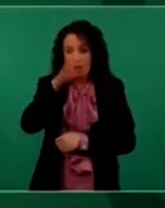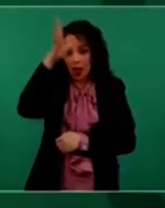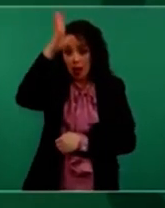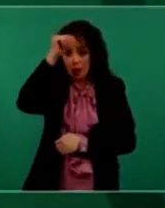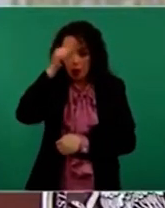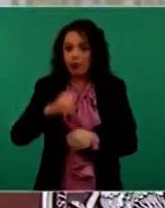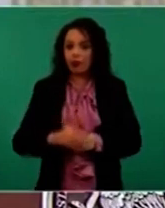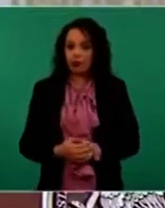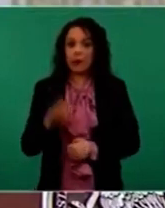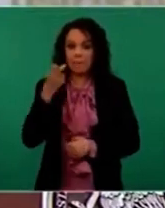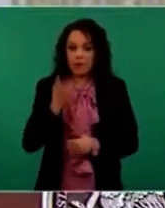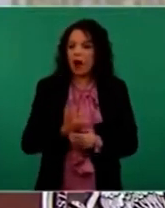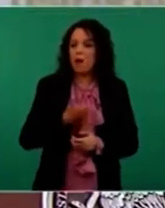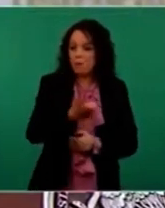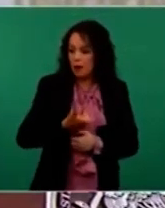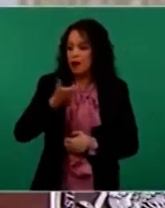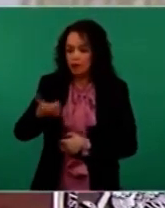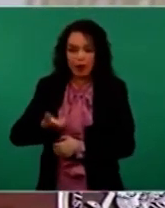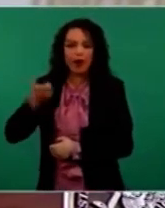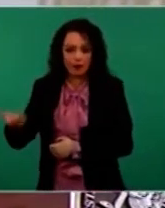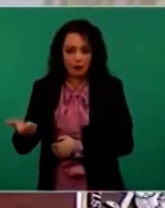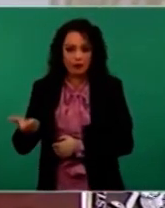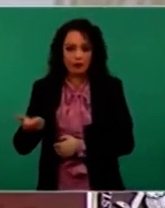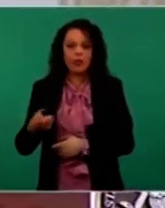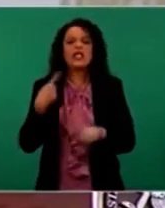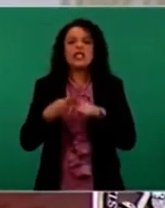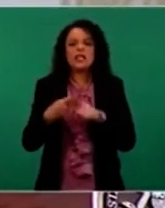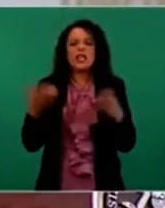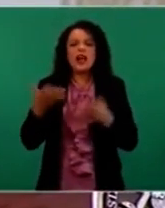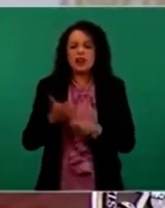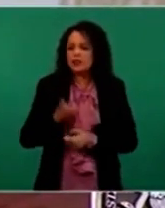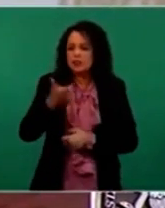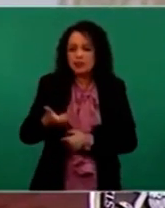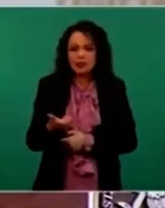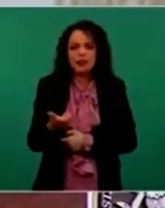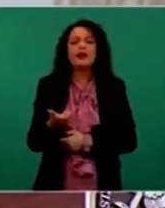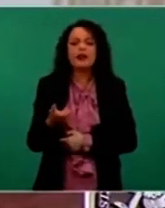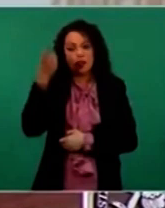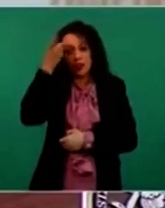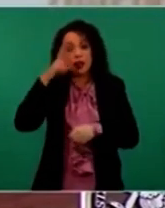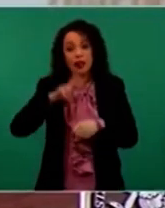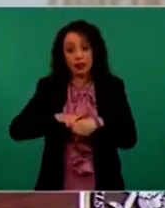Que el dinero lo entregó el director de Pemex de entonces.